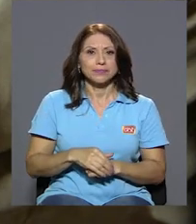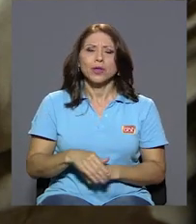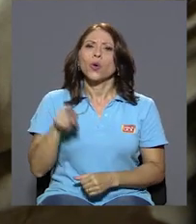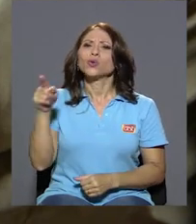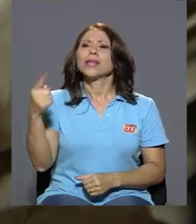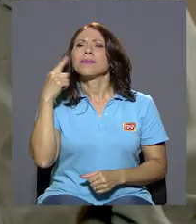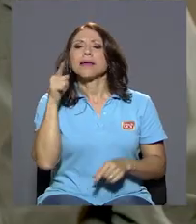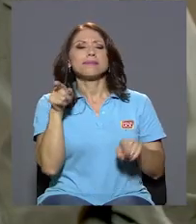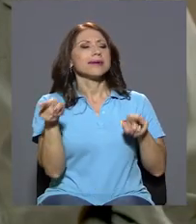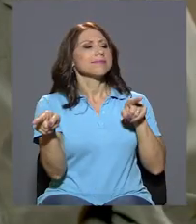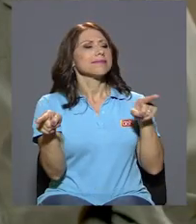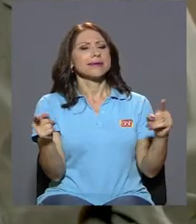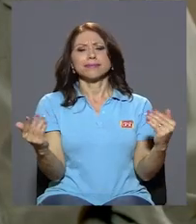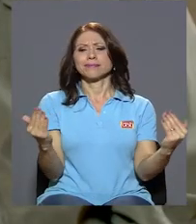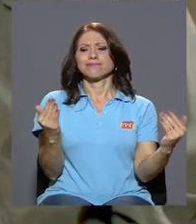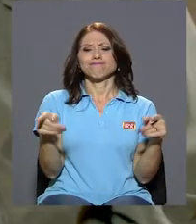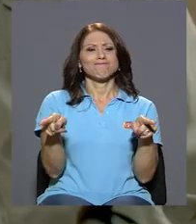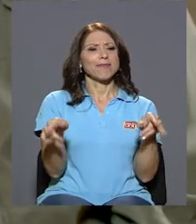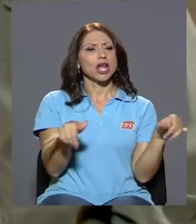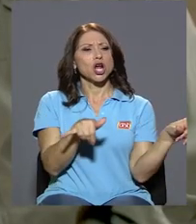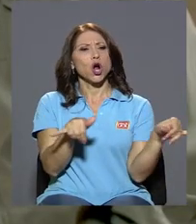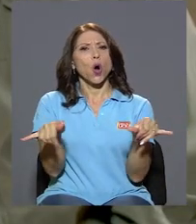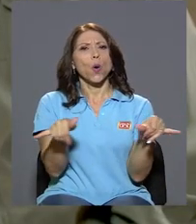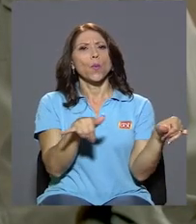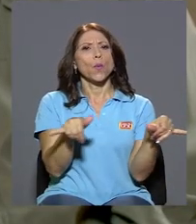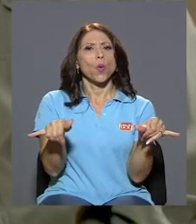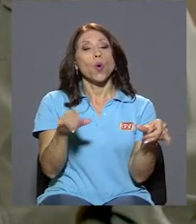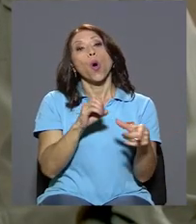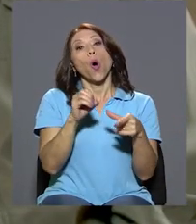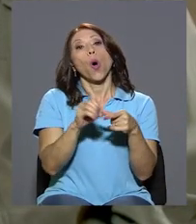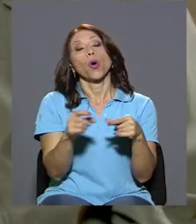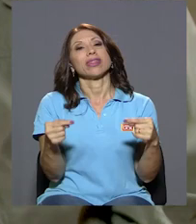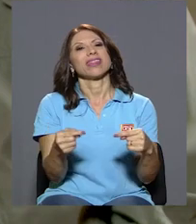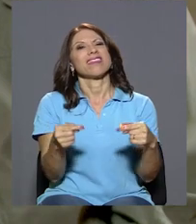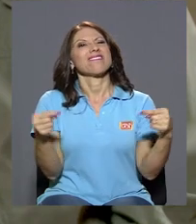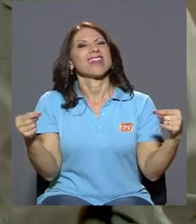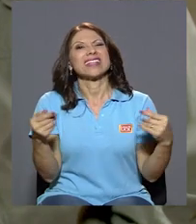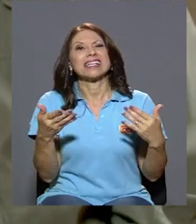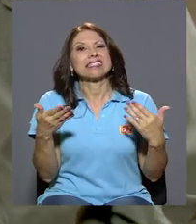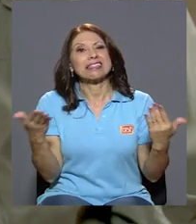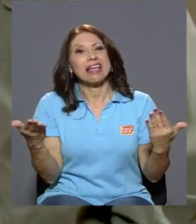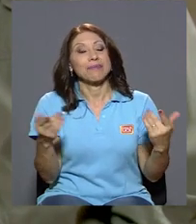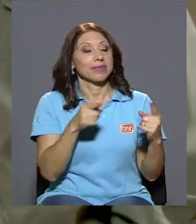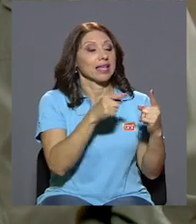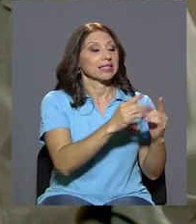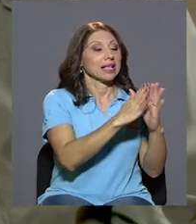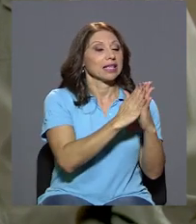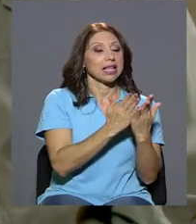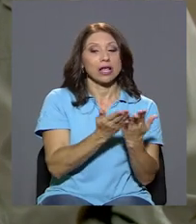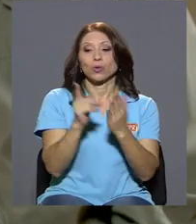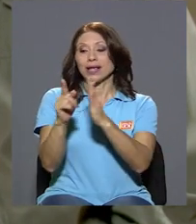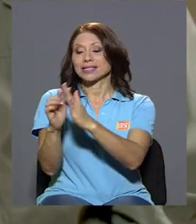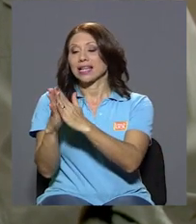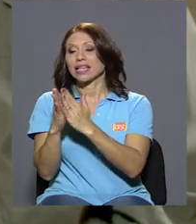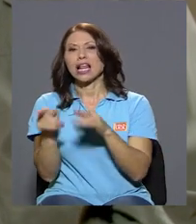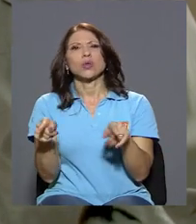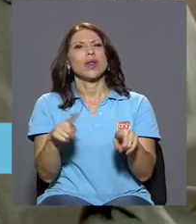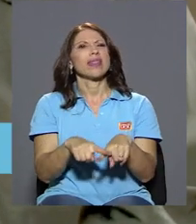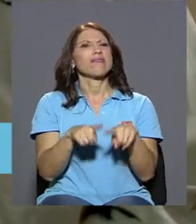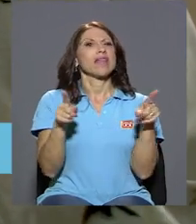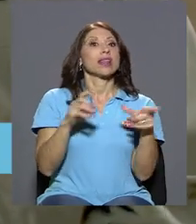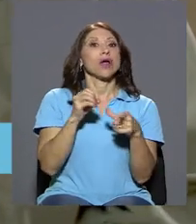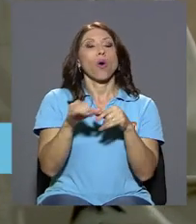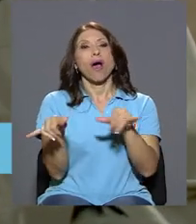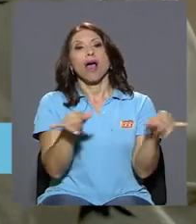cosas ve en común o qué aspectos diferencian a una literatura de la otra